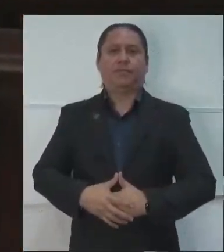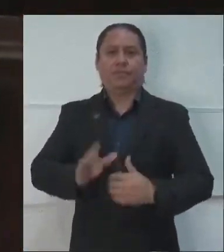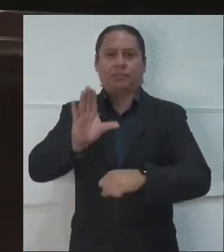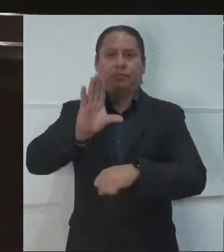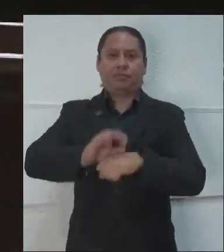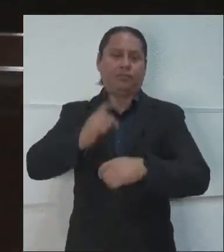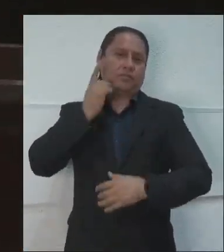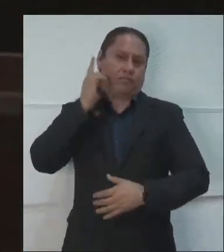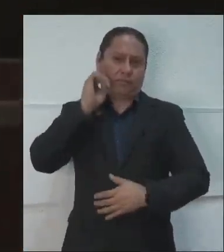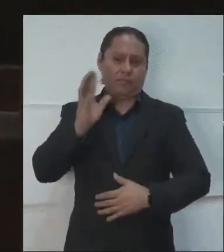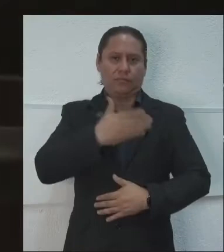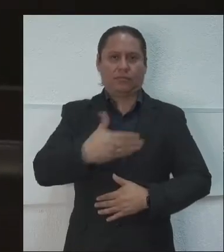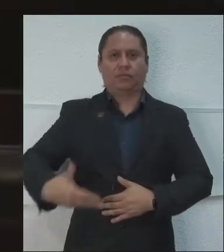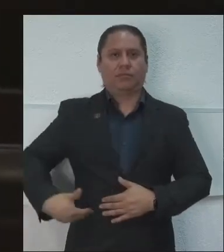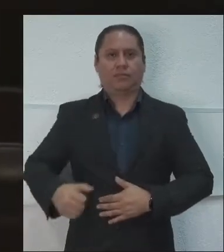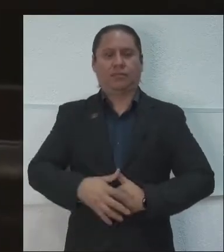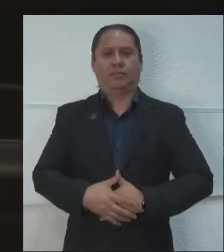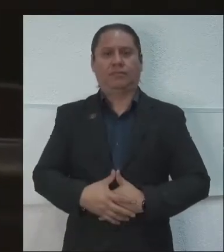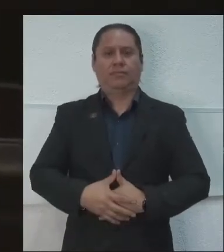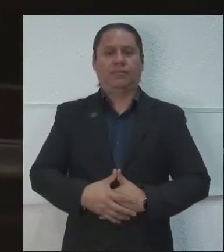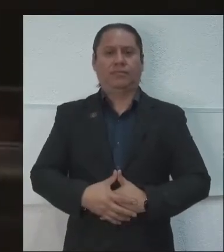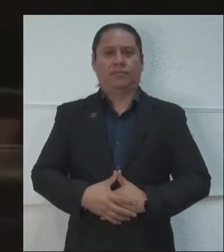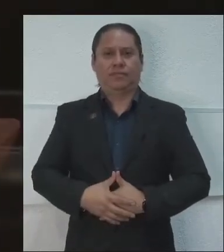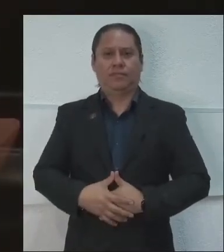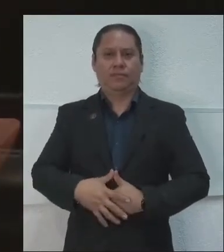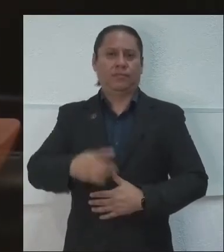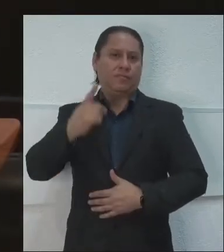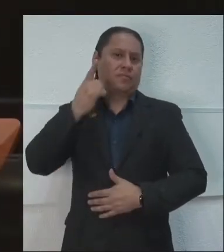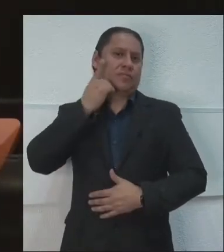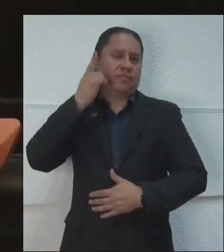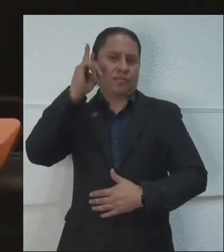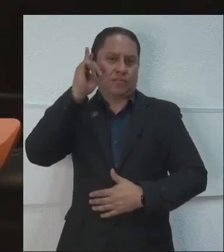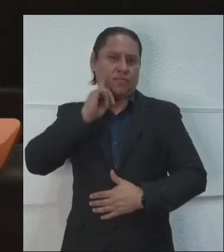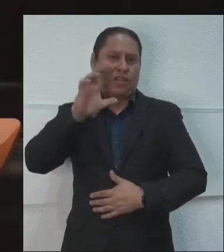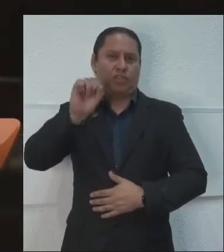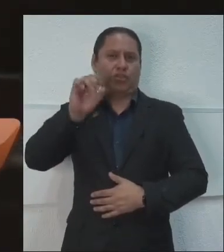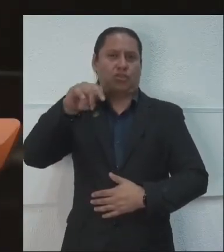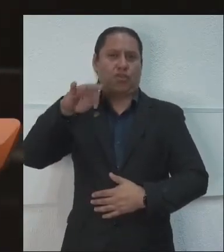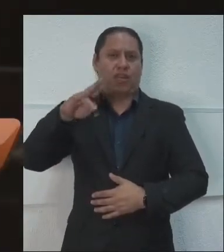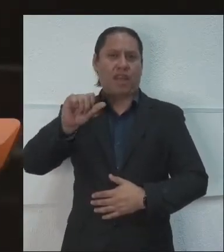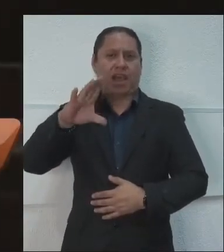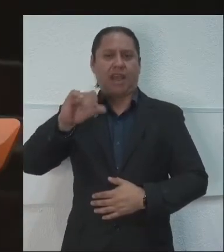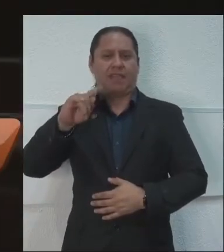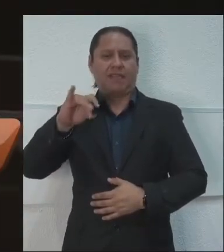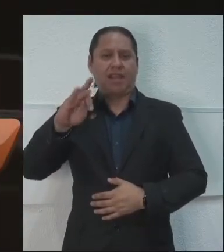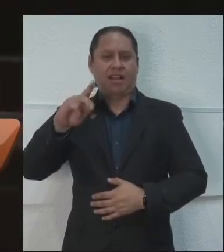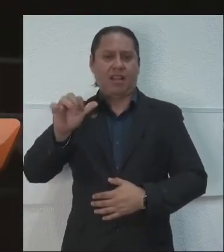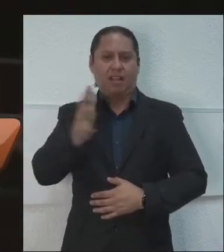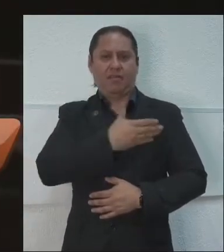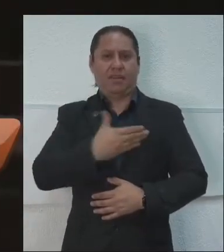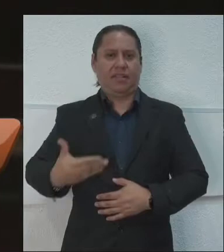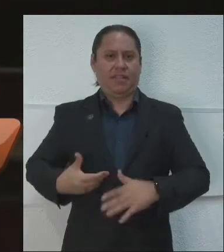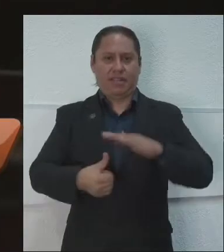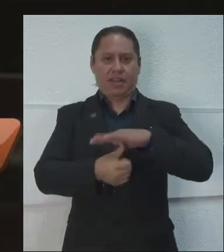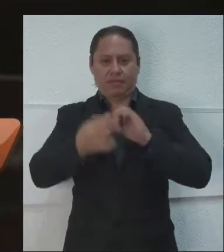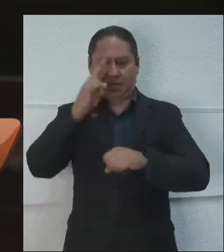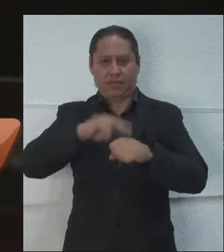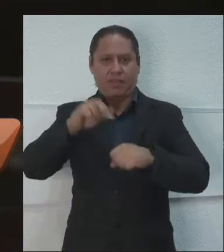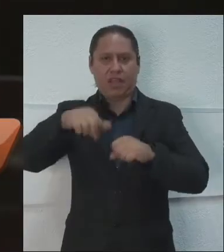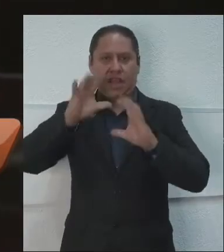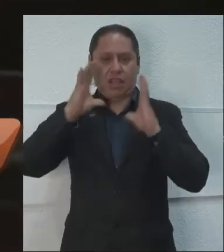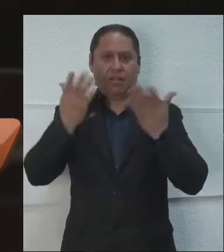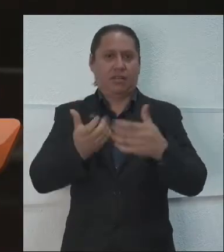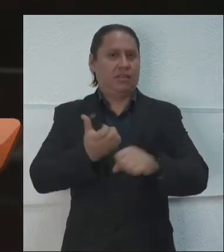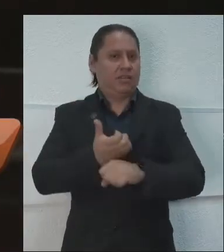permiso, diputada presidenta. Diputada Sonia Catalina Álvarez, presidenta de la mesa directiva del